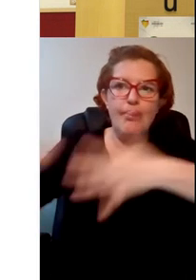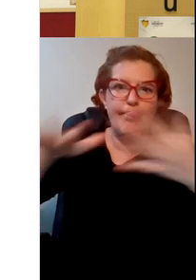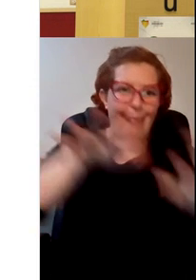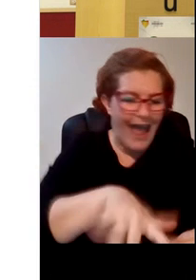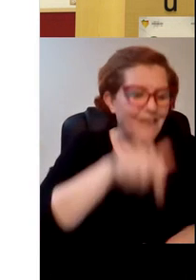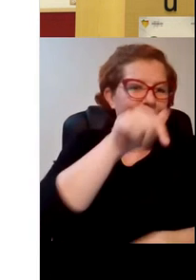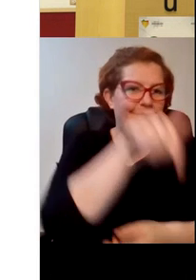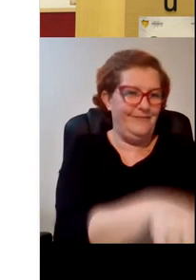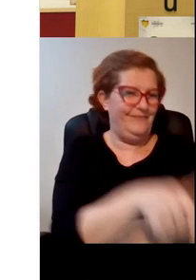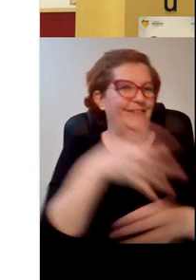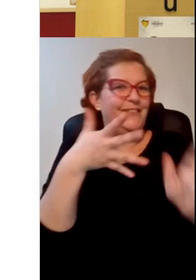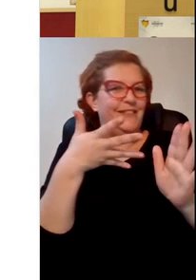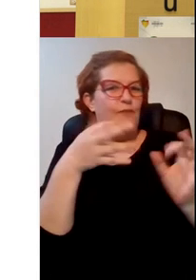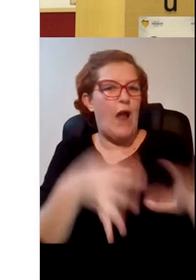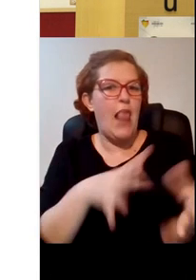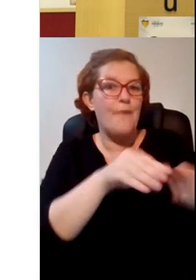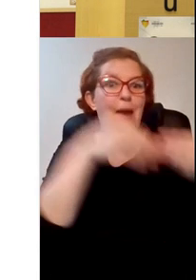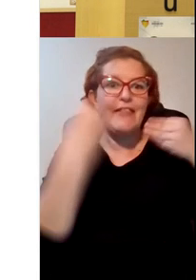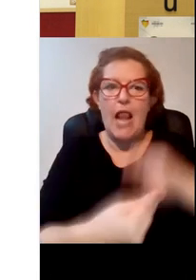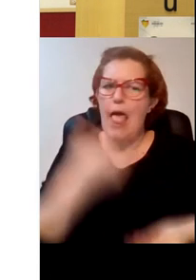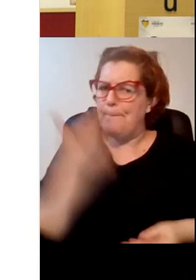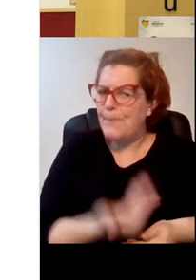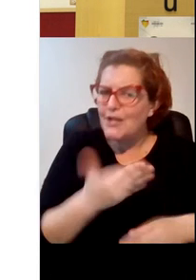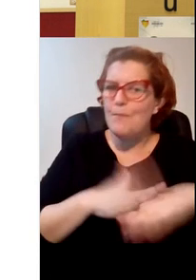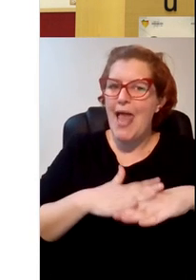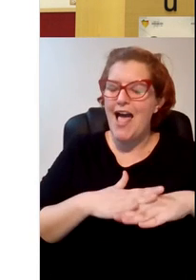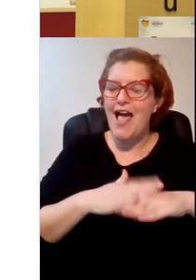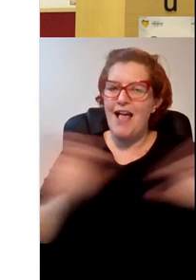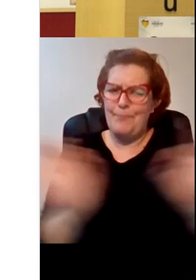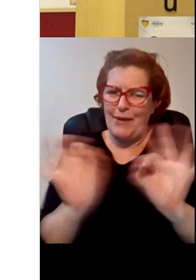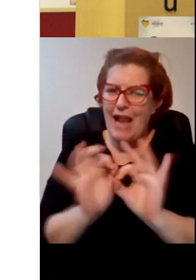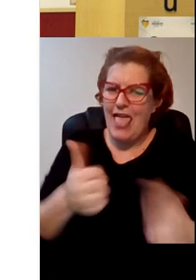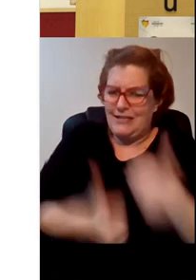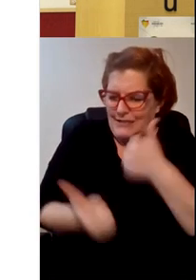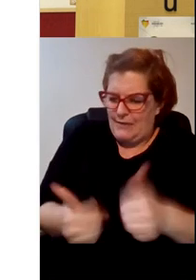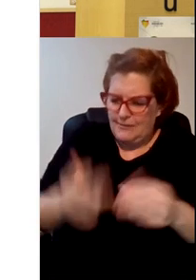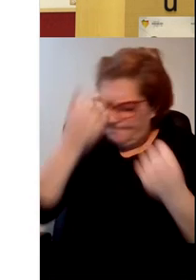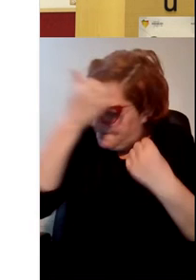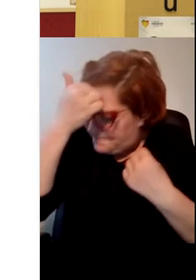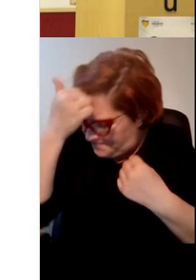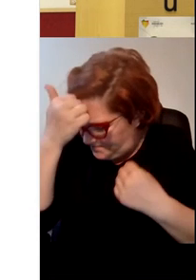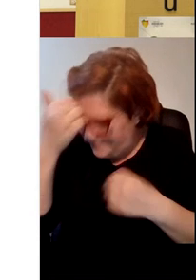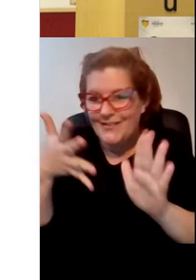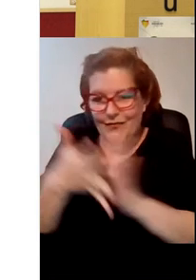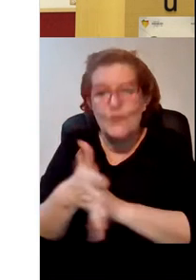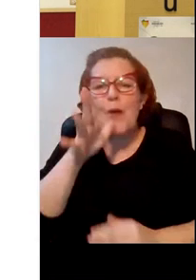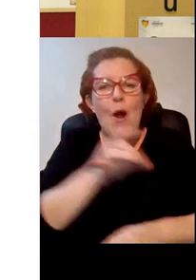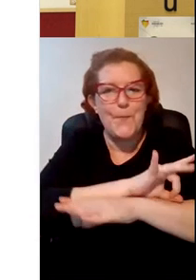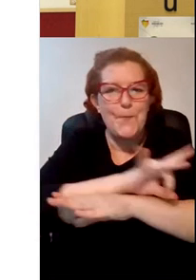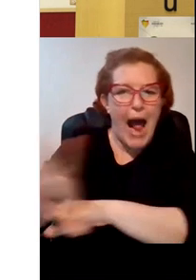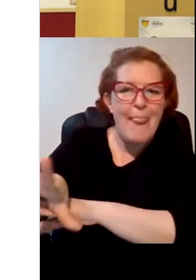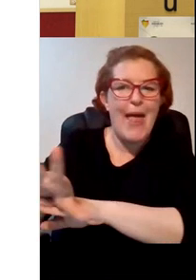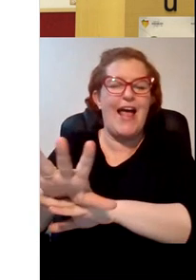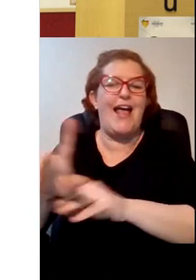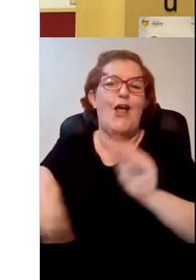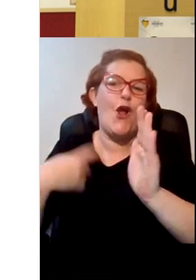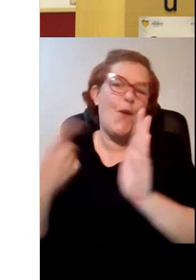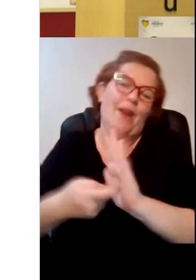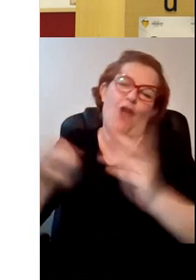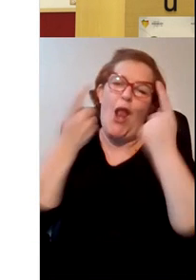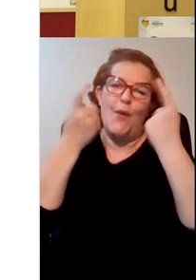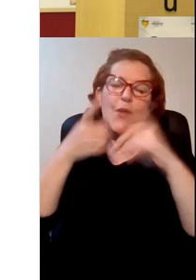en un material significativo para preparar la asignatura y como digo exportado en pdf se envió a todos los estudiantes